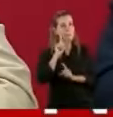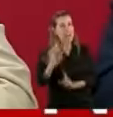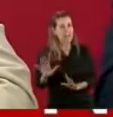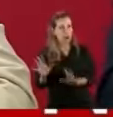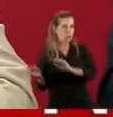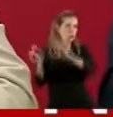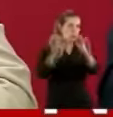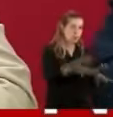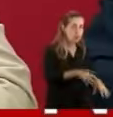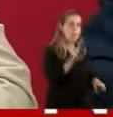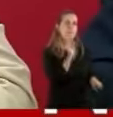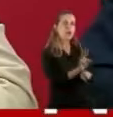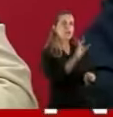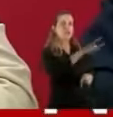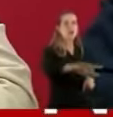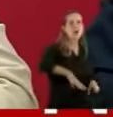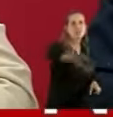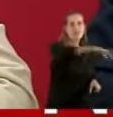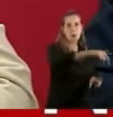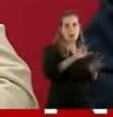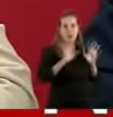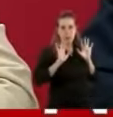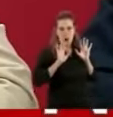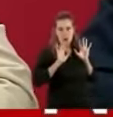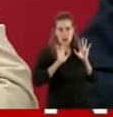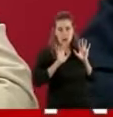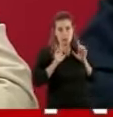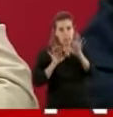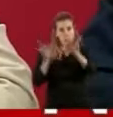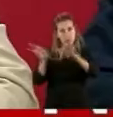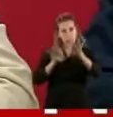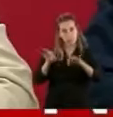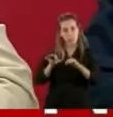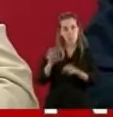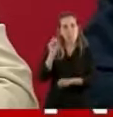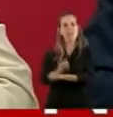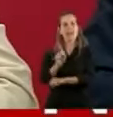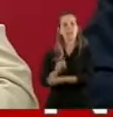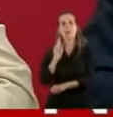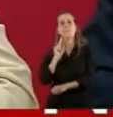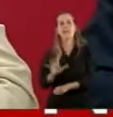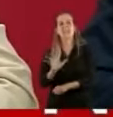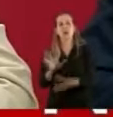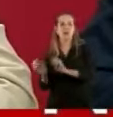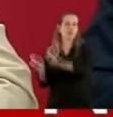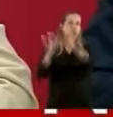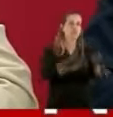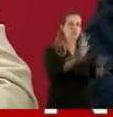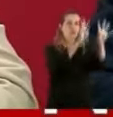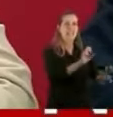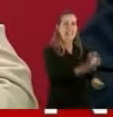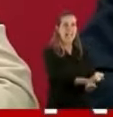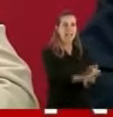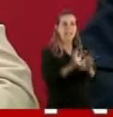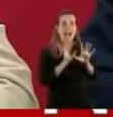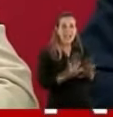de protección de la población sobre los presos de alto riesgo. Este es el número para